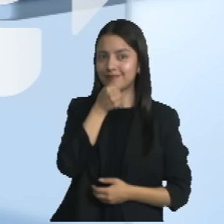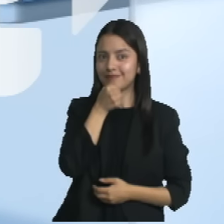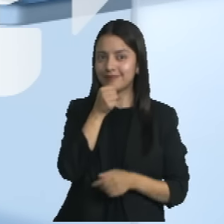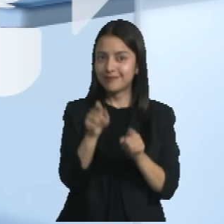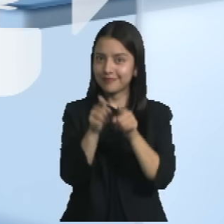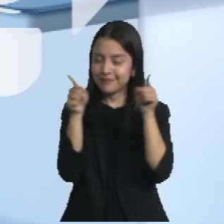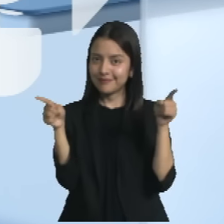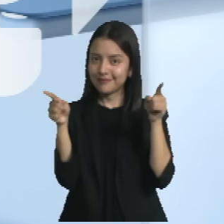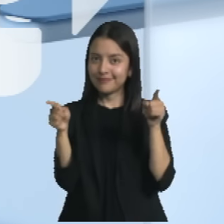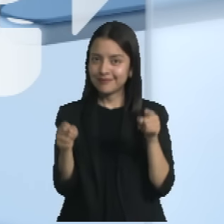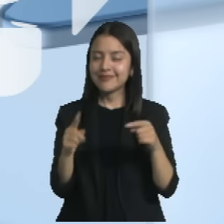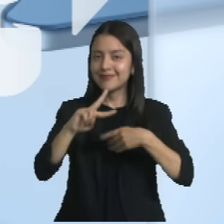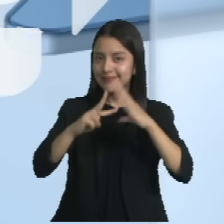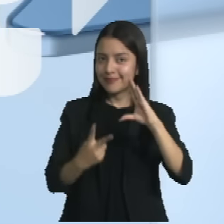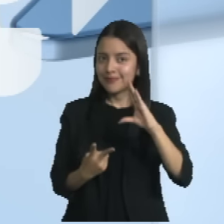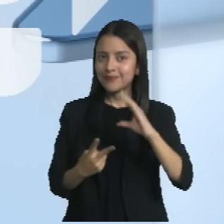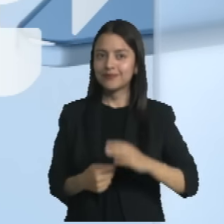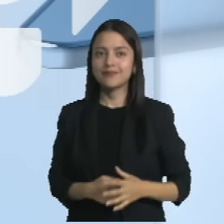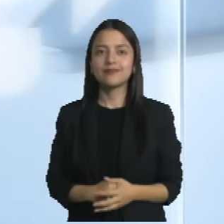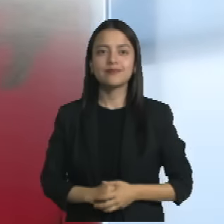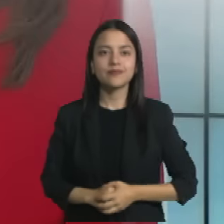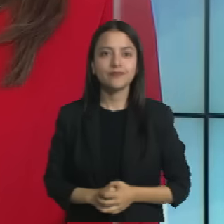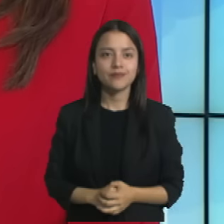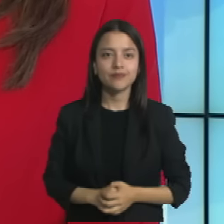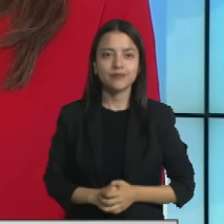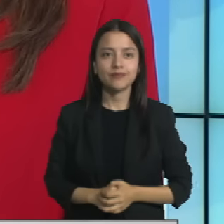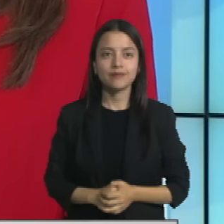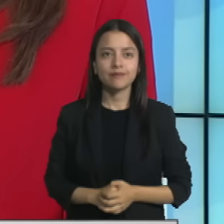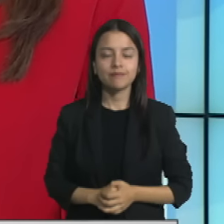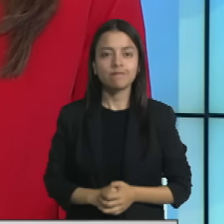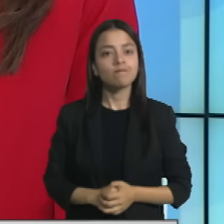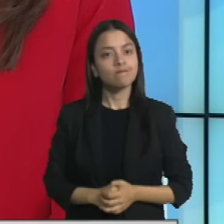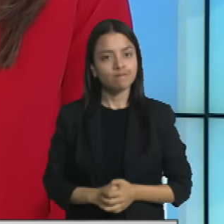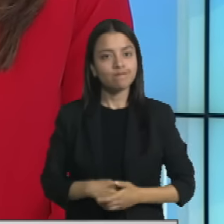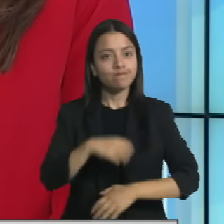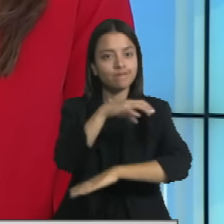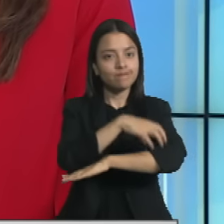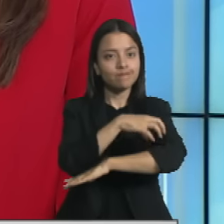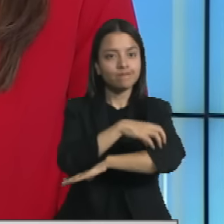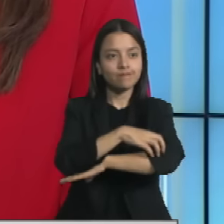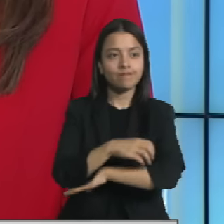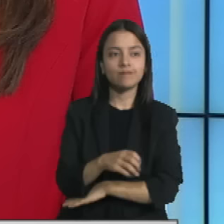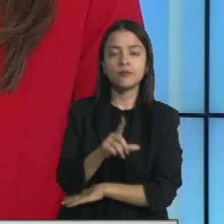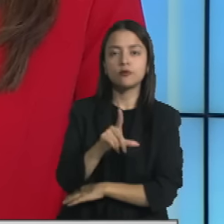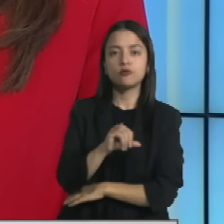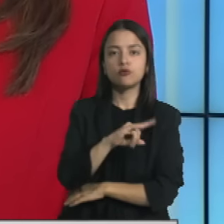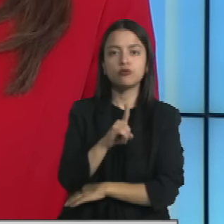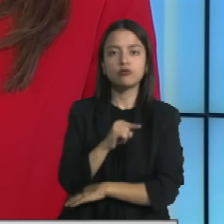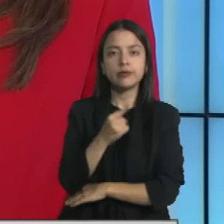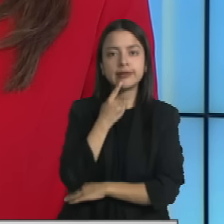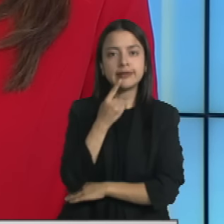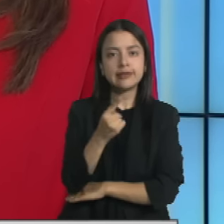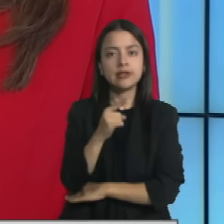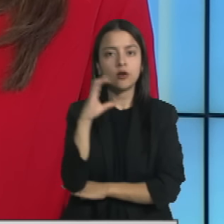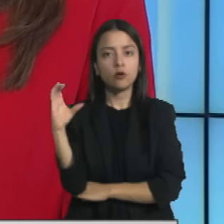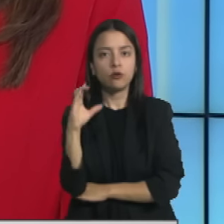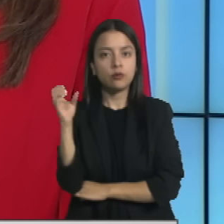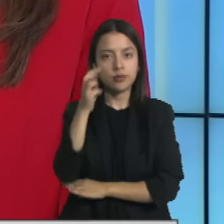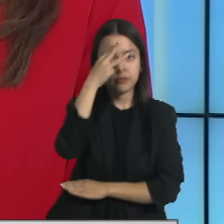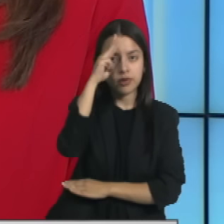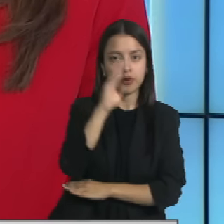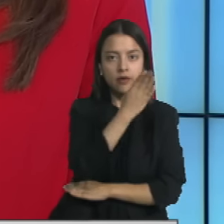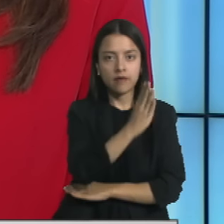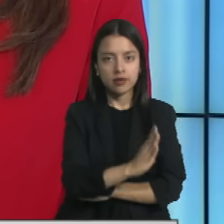Noticia en desarrollo en CMI. El canciller Luis Gilberto Murillo aseguró que Colombia, México y